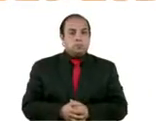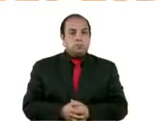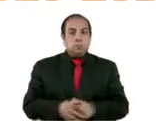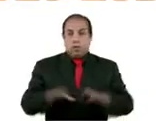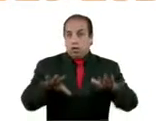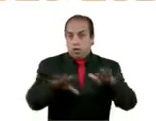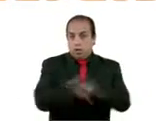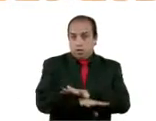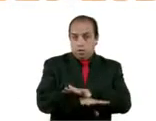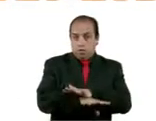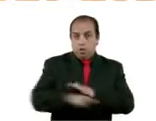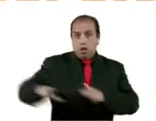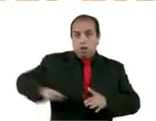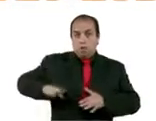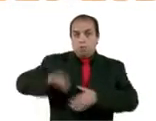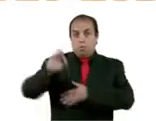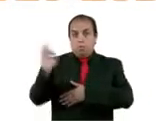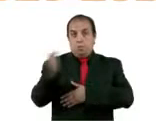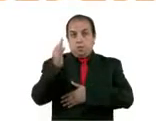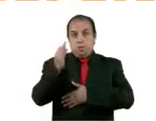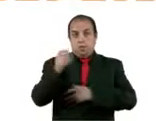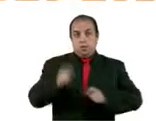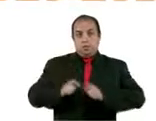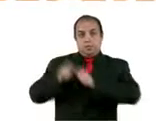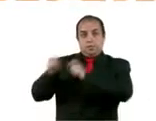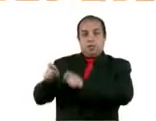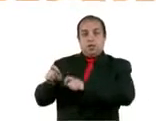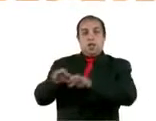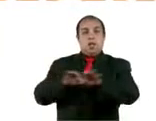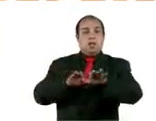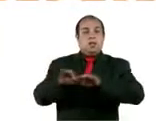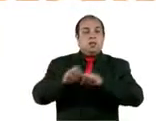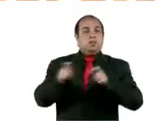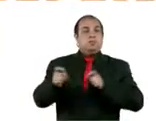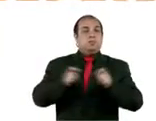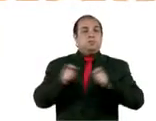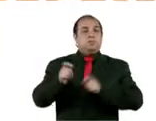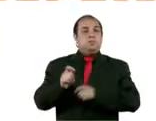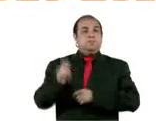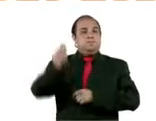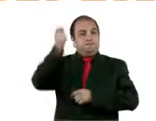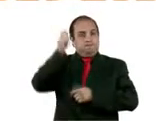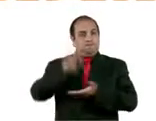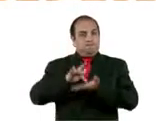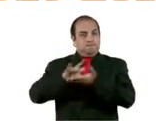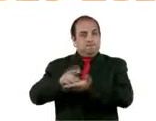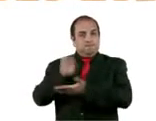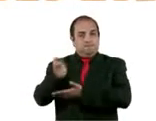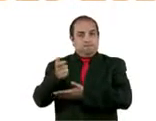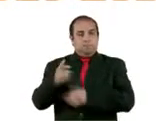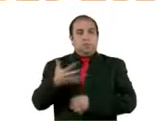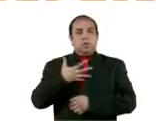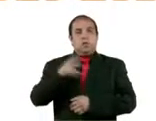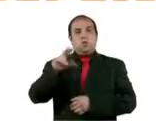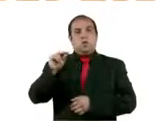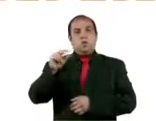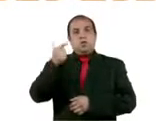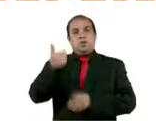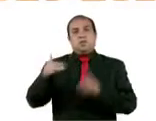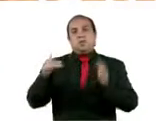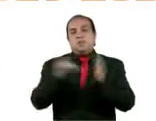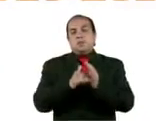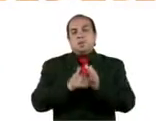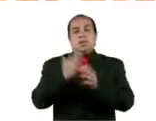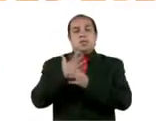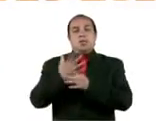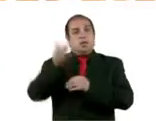cambió al gobierno federal la operación de la pensión y estamos en los 87,000 que hablaba la doctora